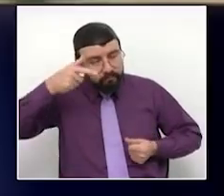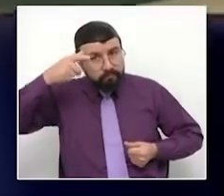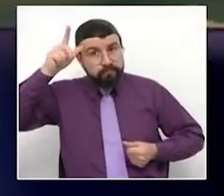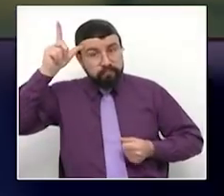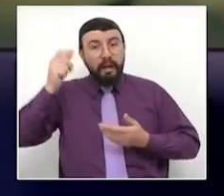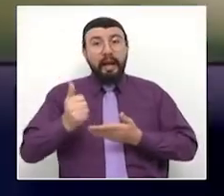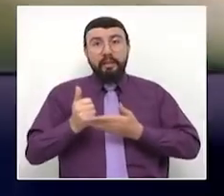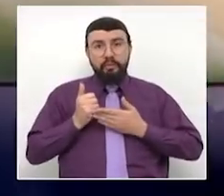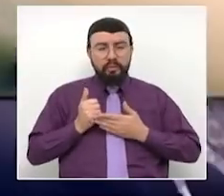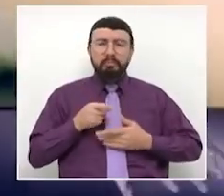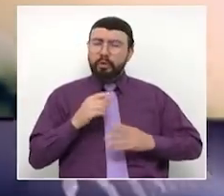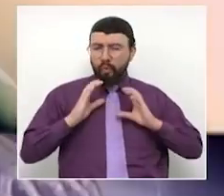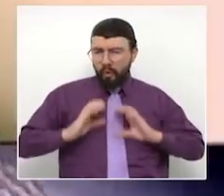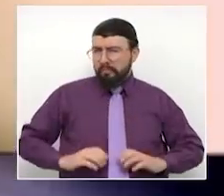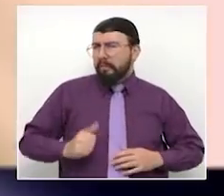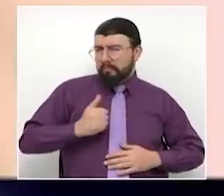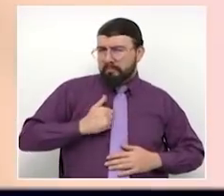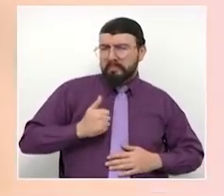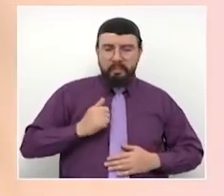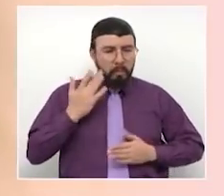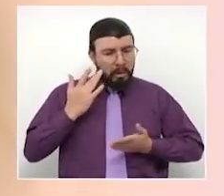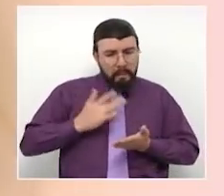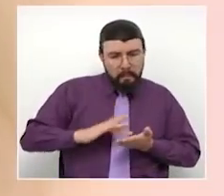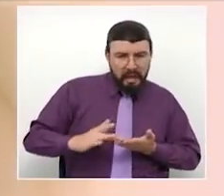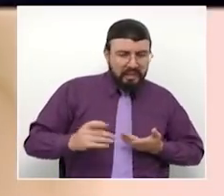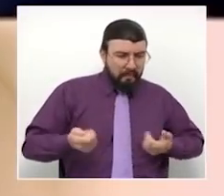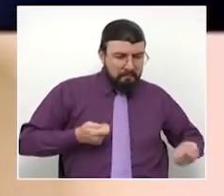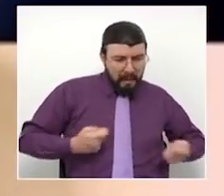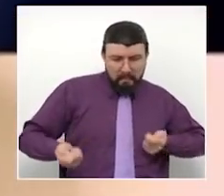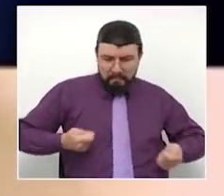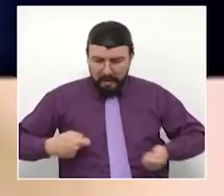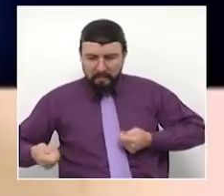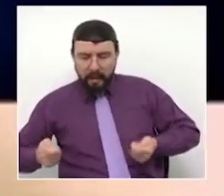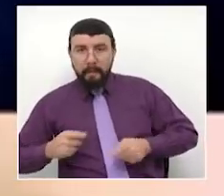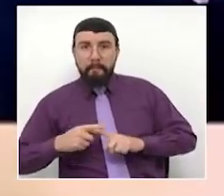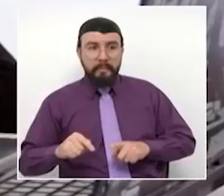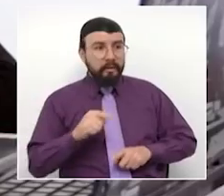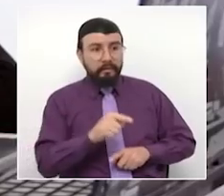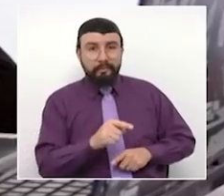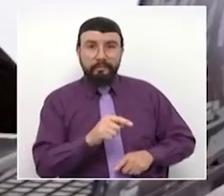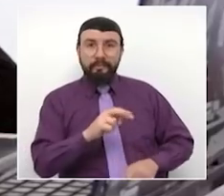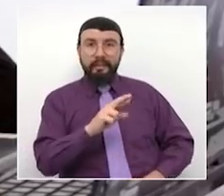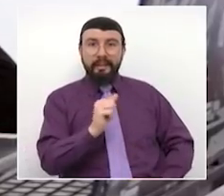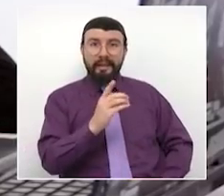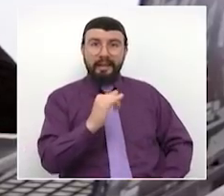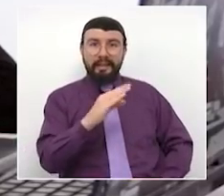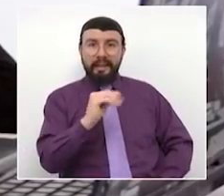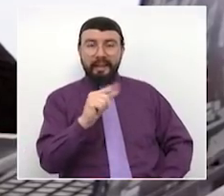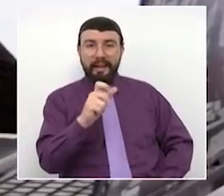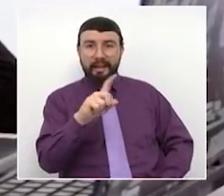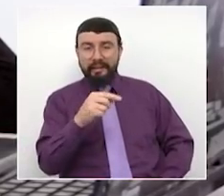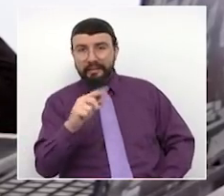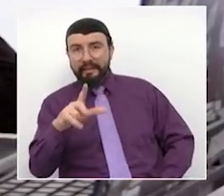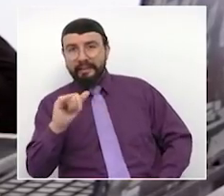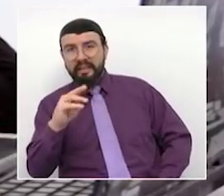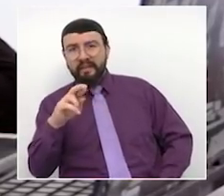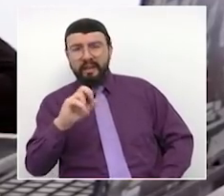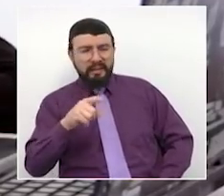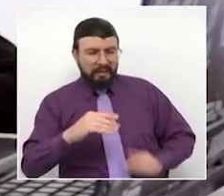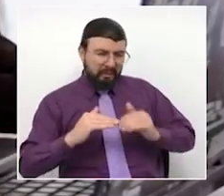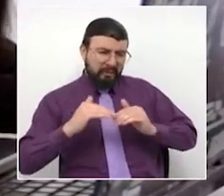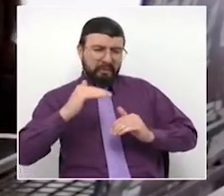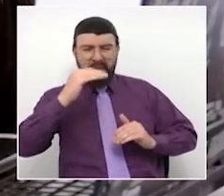el organismo tiene su propio sistema de limpieza antioxidante, cuando los radicales libres o sustancias oxidantes sobrepasan el